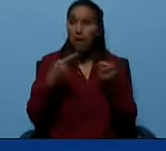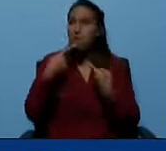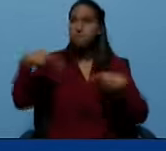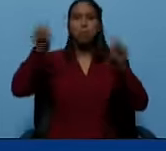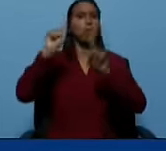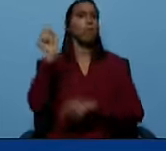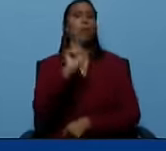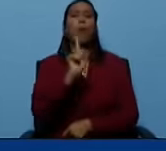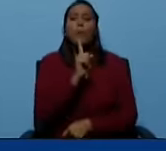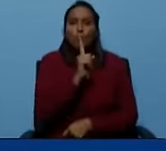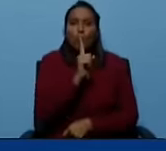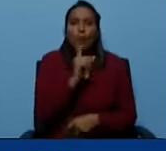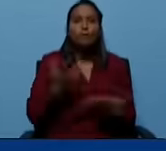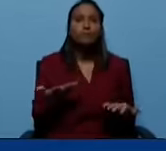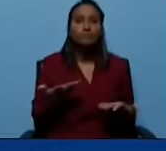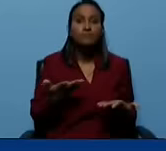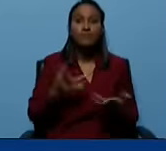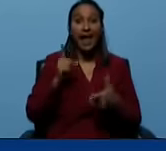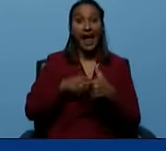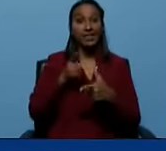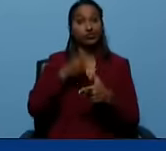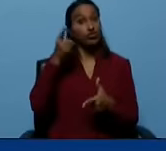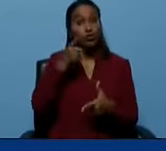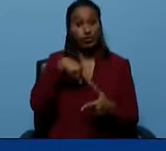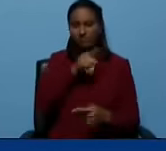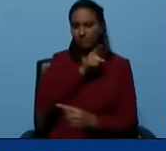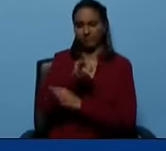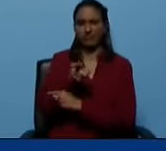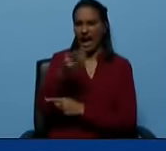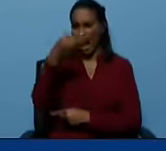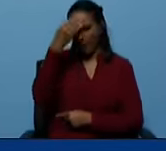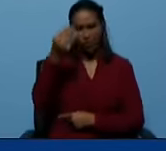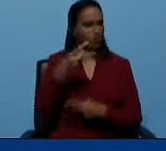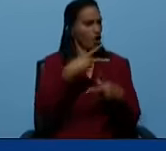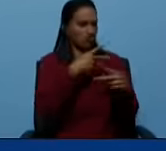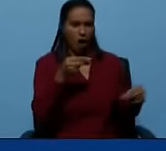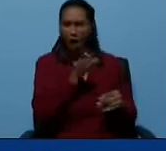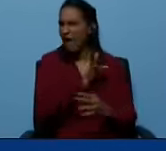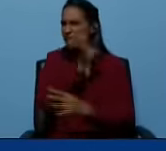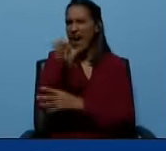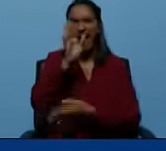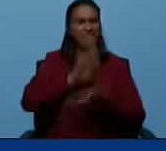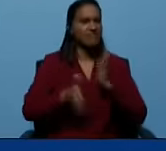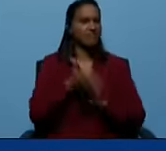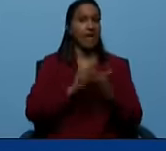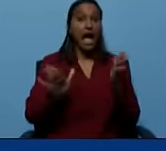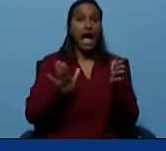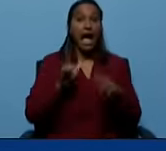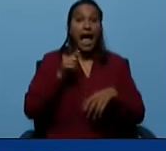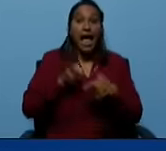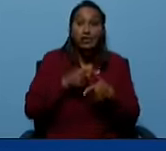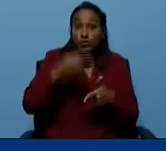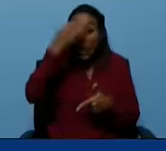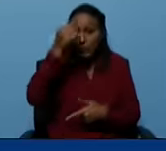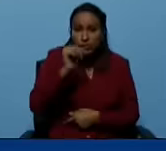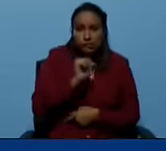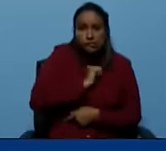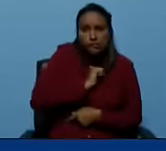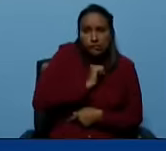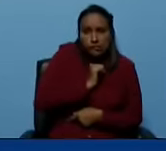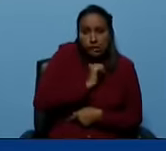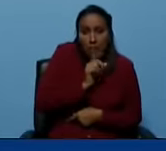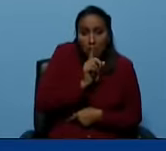coscorrón y le dijeron, usted para allá no va. Y él como títere, monigote, débil y cobarde no fue. 20 de